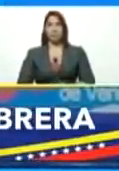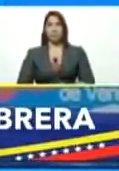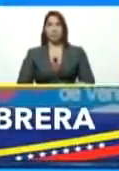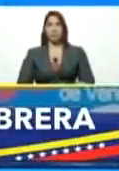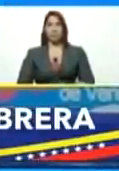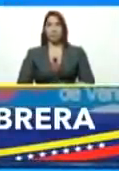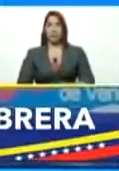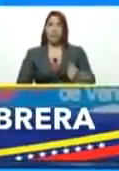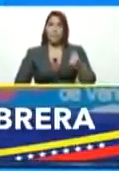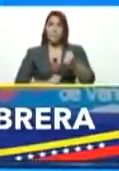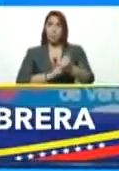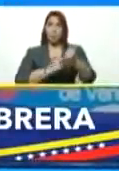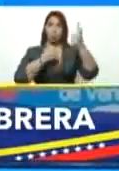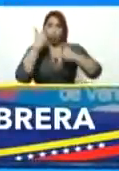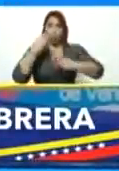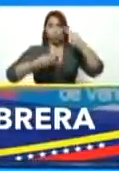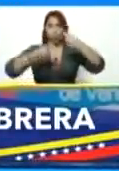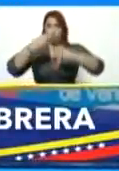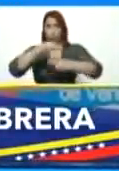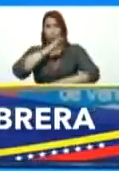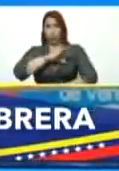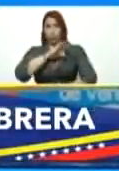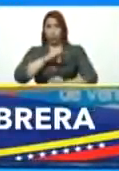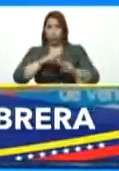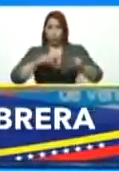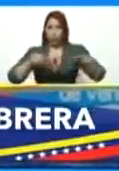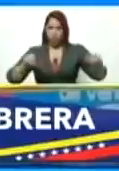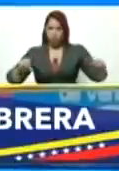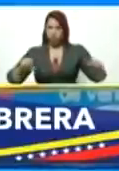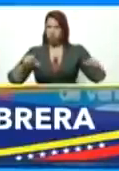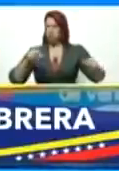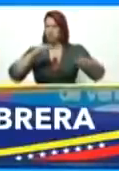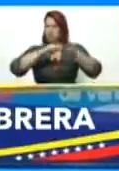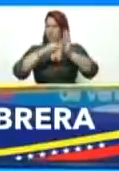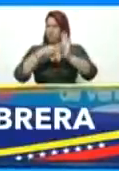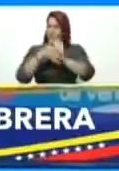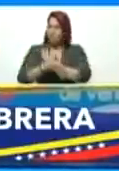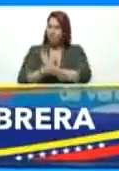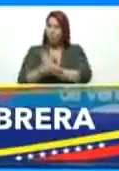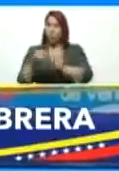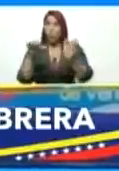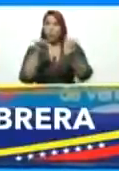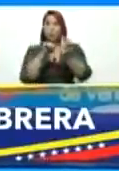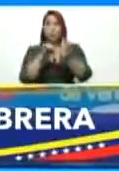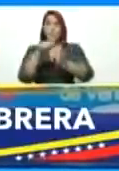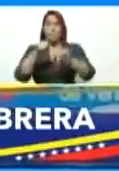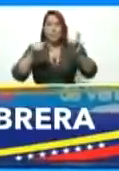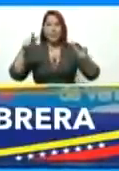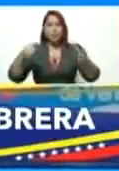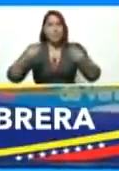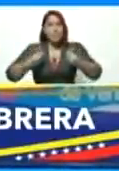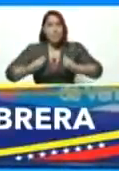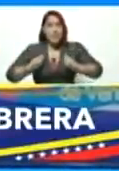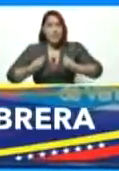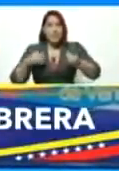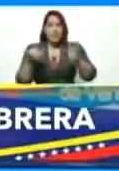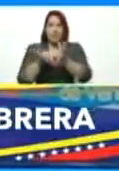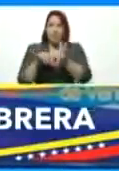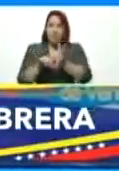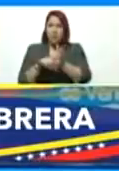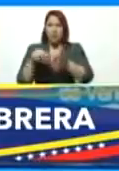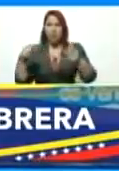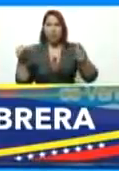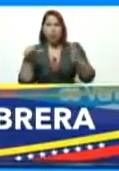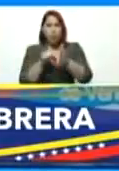de chávez en la construcción del socialismo en lo territorial donde la gente vive donde la gente